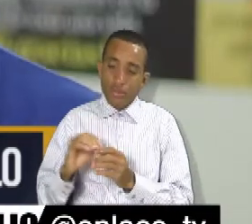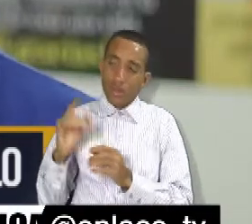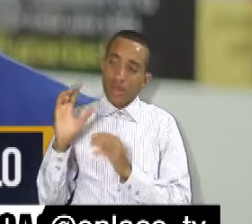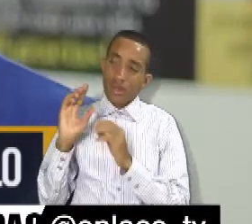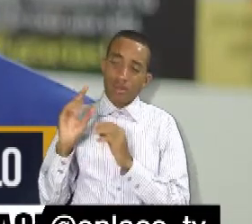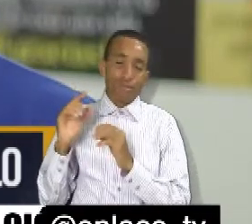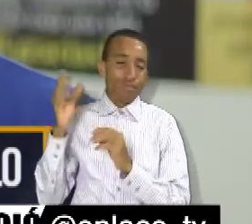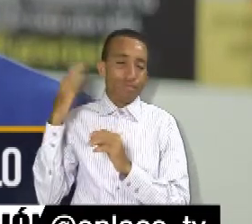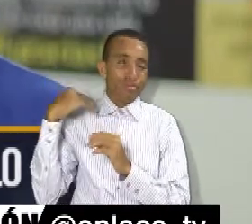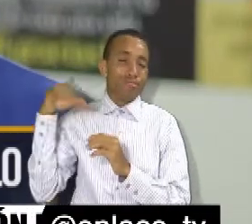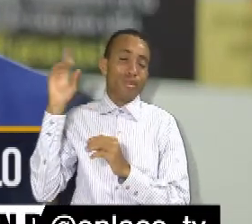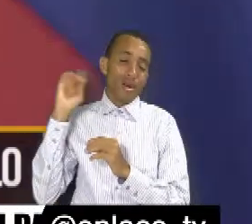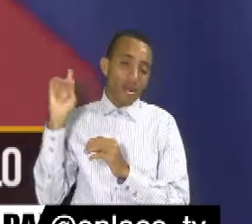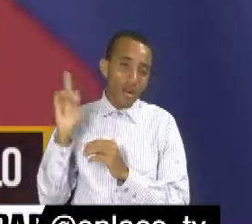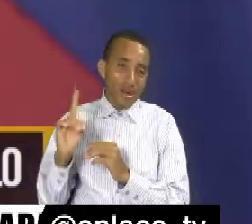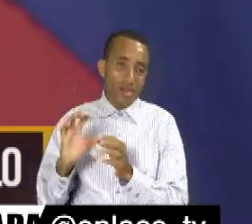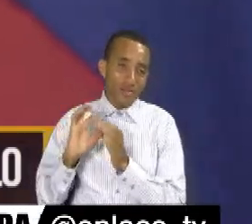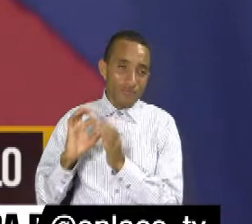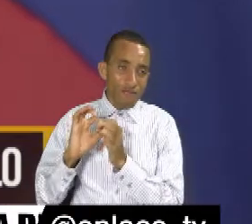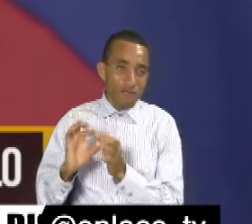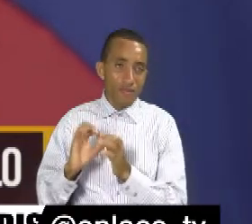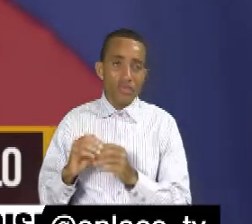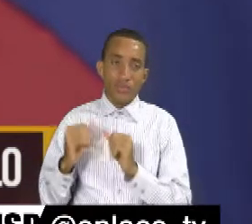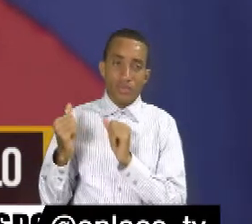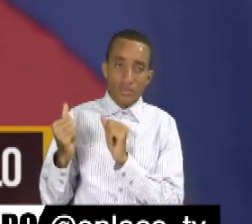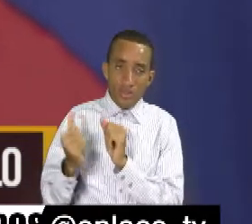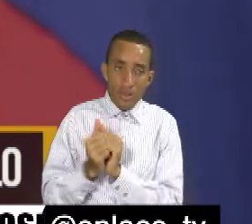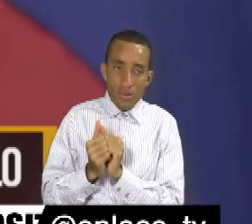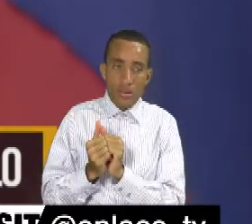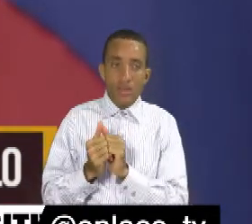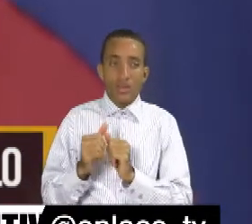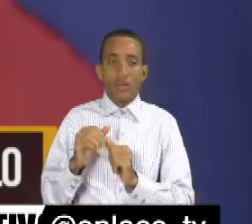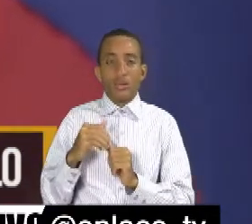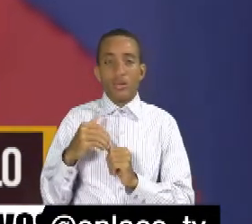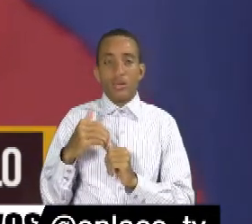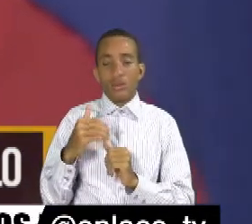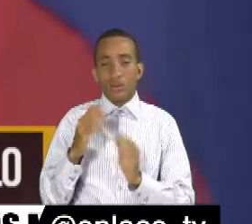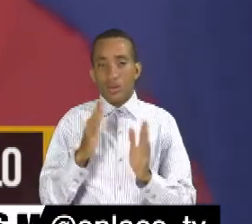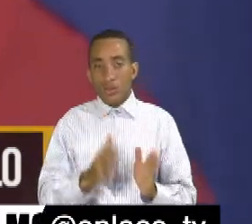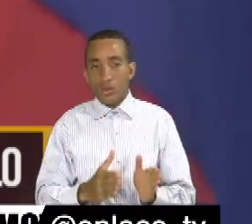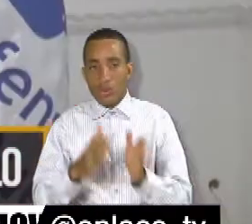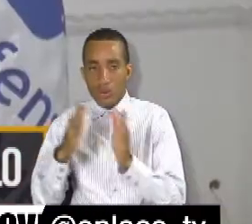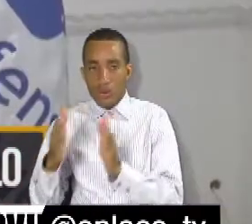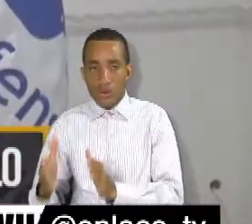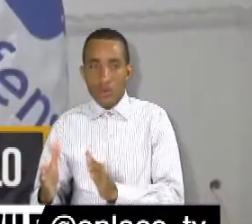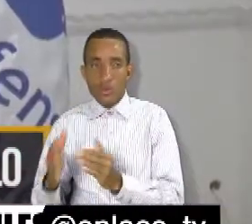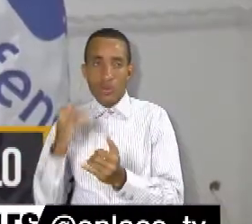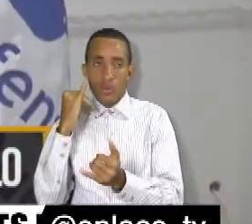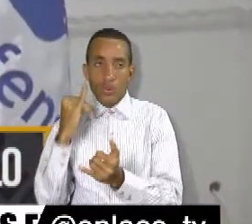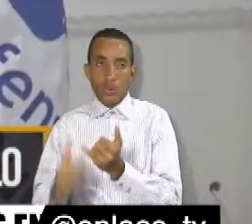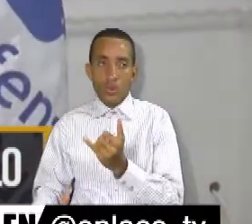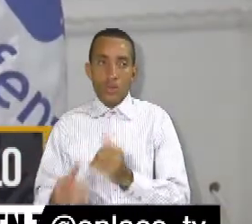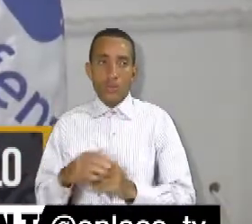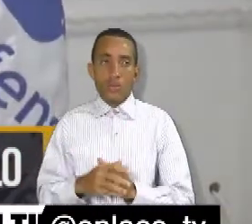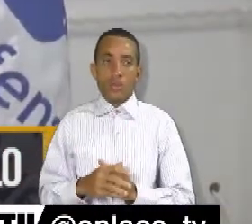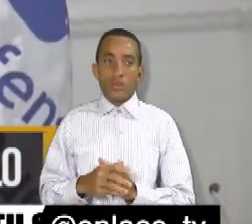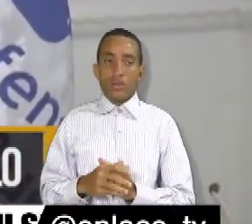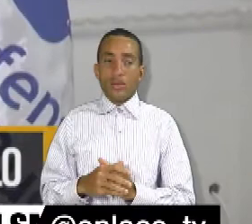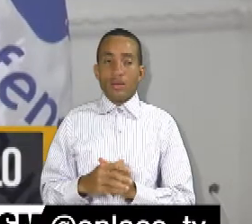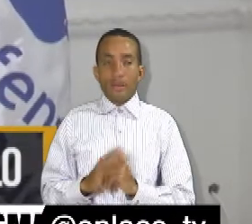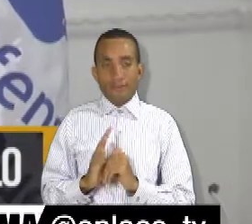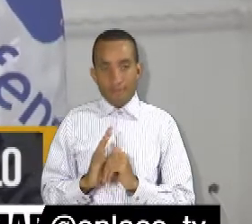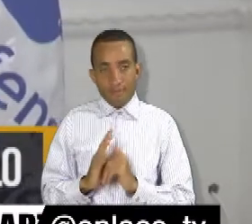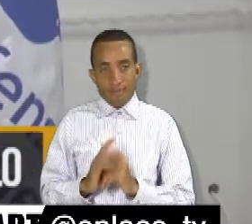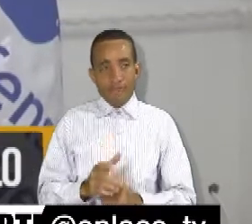muchísimos años. Me acompañó en los últimos dos procesos. En el último proceso fue la persona